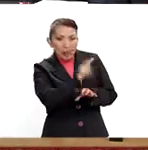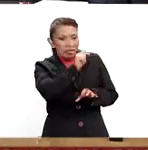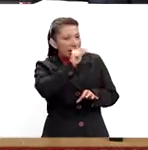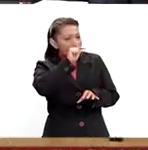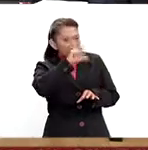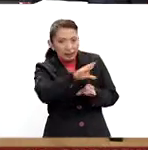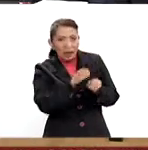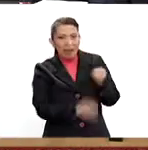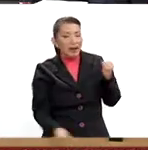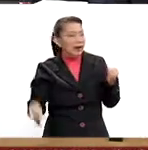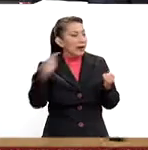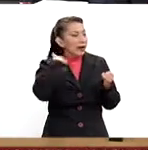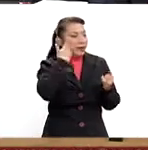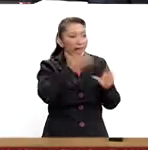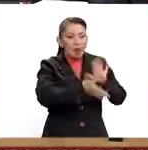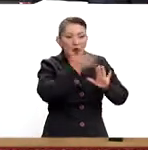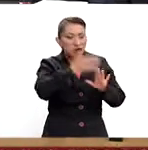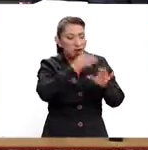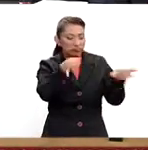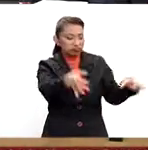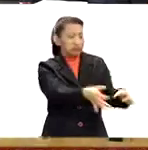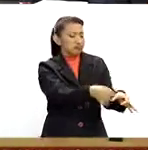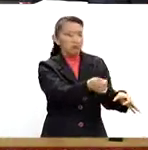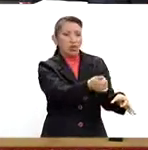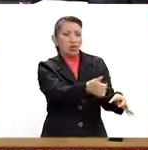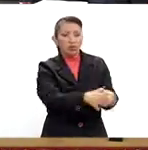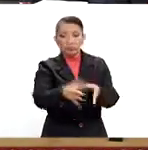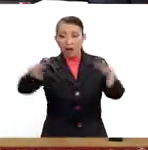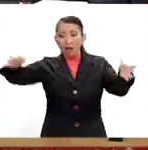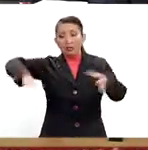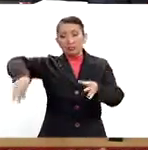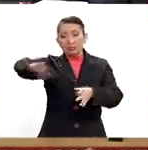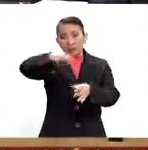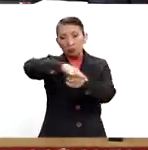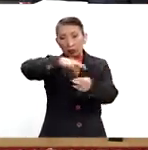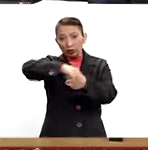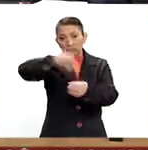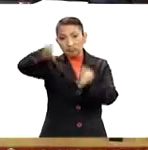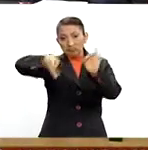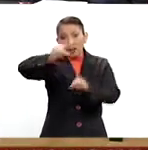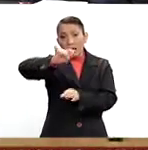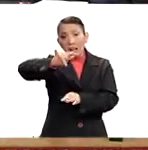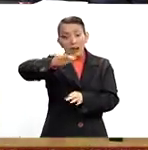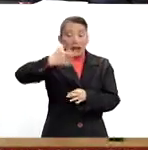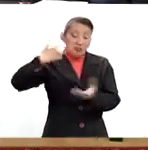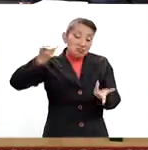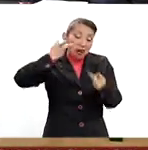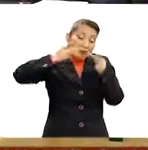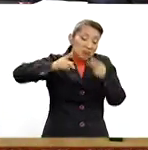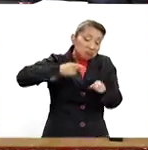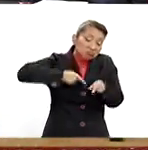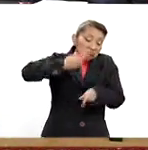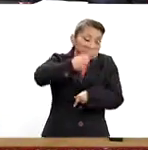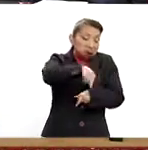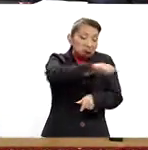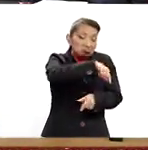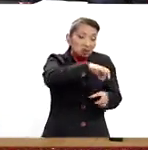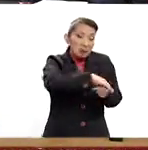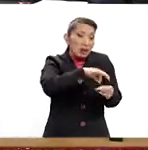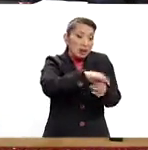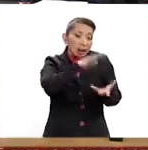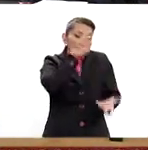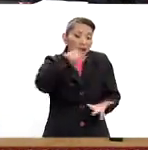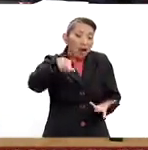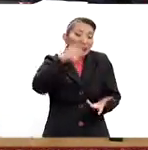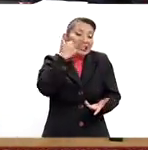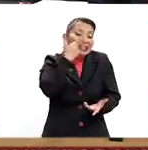libre comercio, que quiere el muro. Es una reflexión interesante, pero que tiene que ver con ese sistema político y su colegio electoral al final. Claro. ¿No? Sobre las mayorías